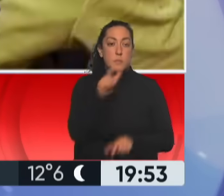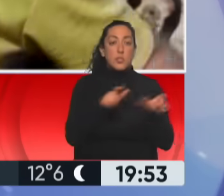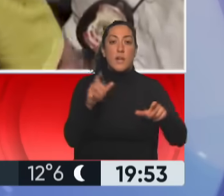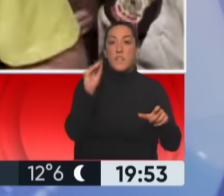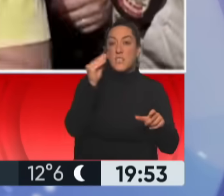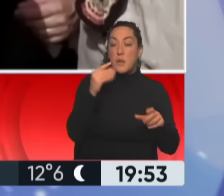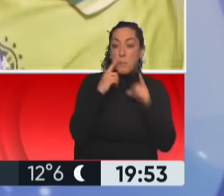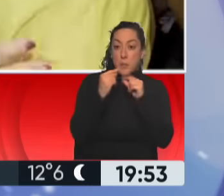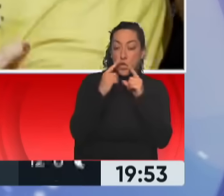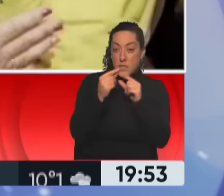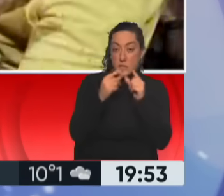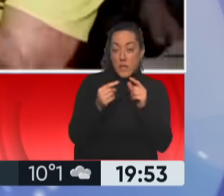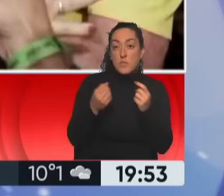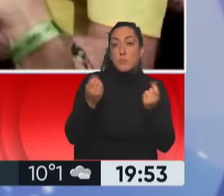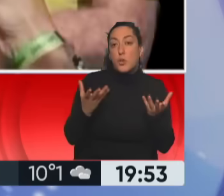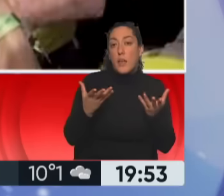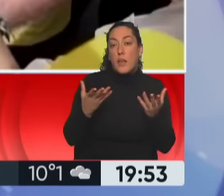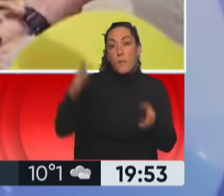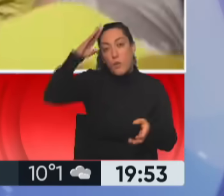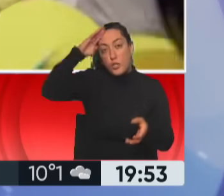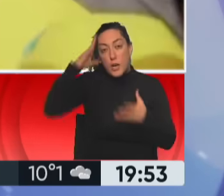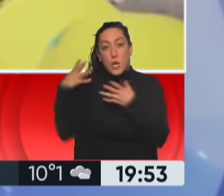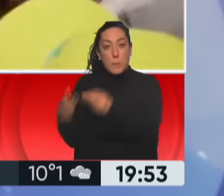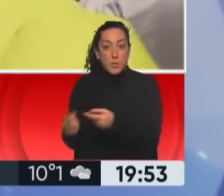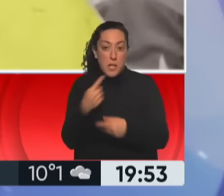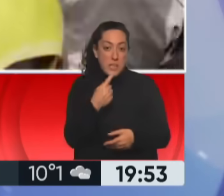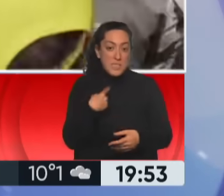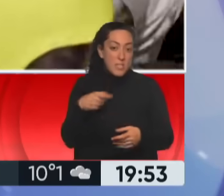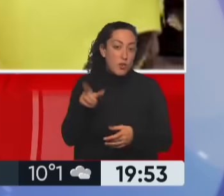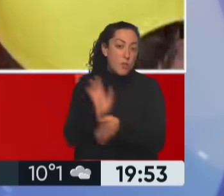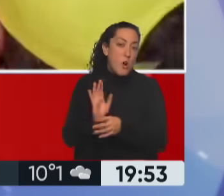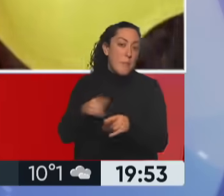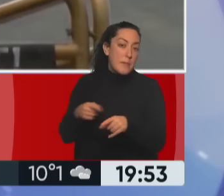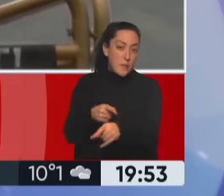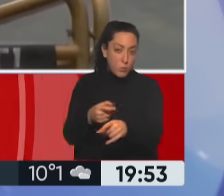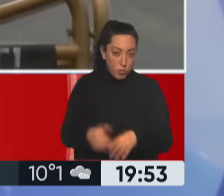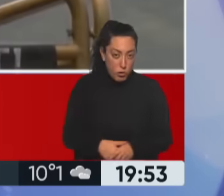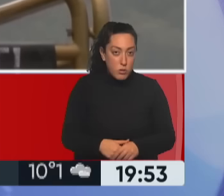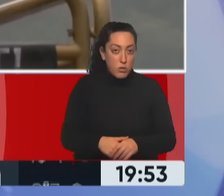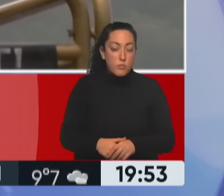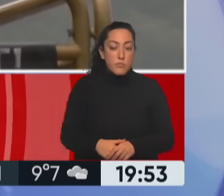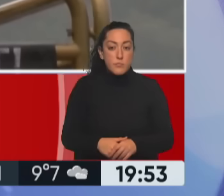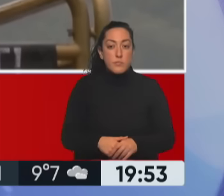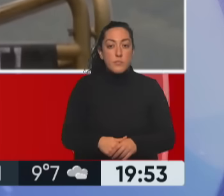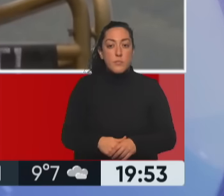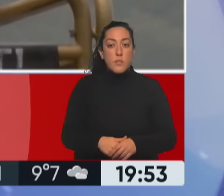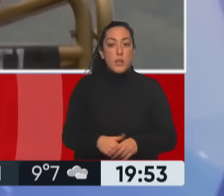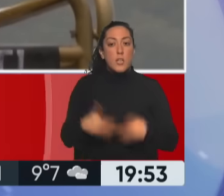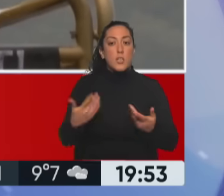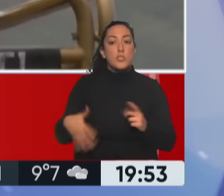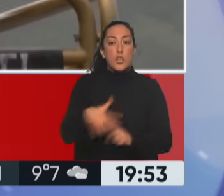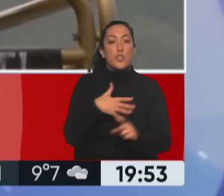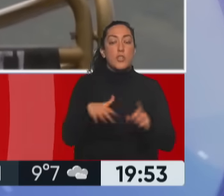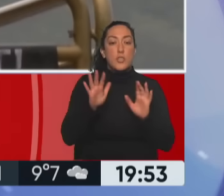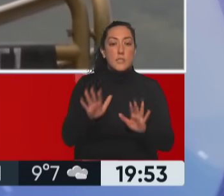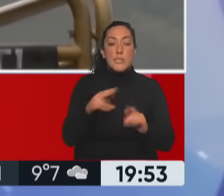de los seguidores de Bolsonaro que consideran que esta decisión es una persecución política. Y en ese contexto se conoció por